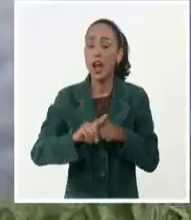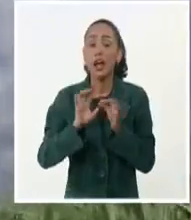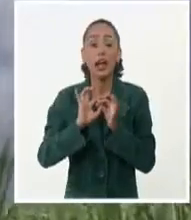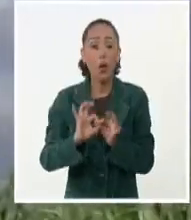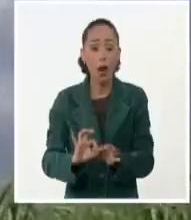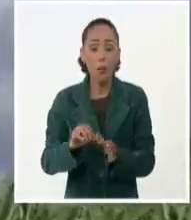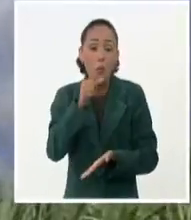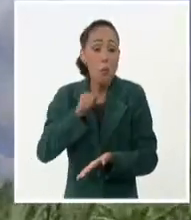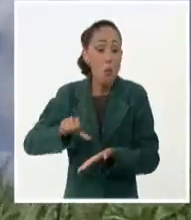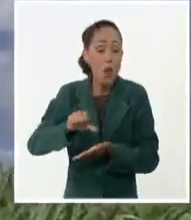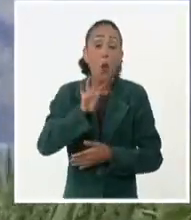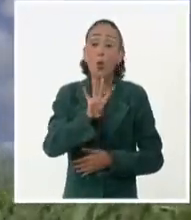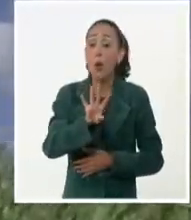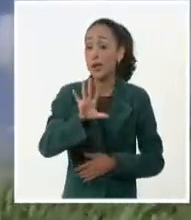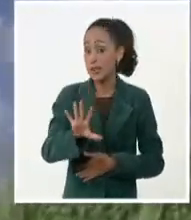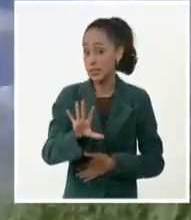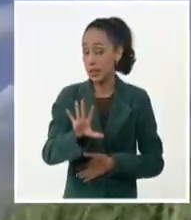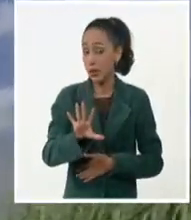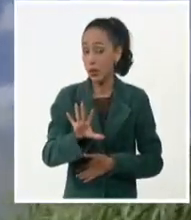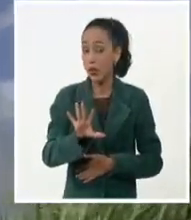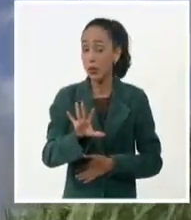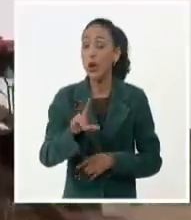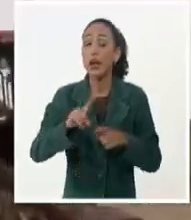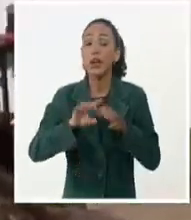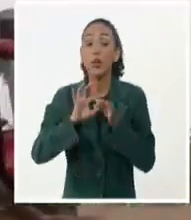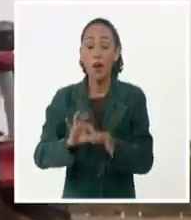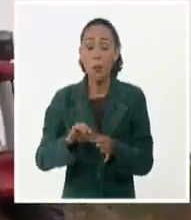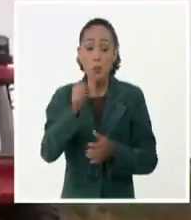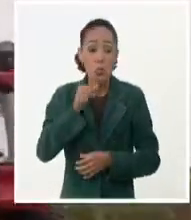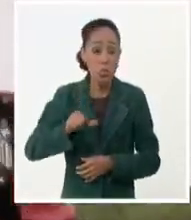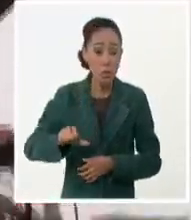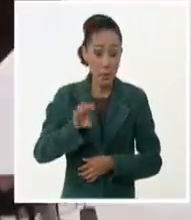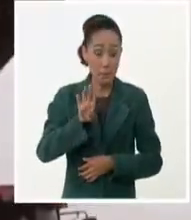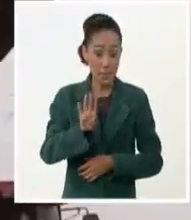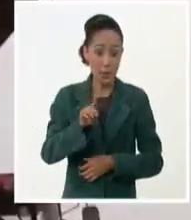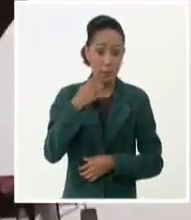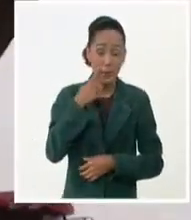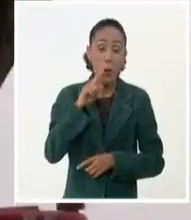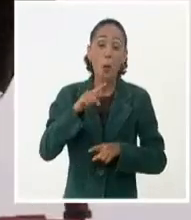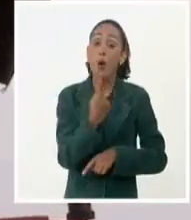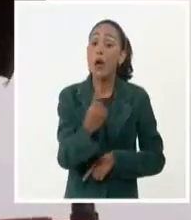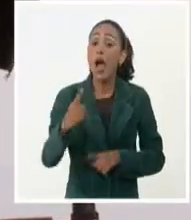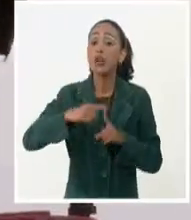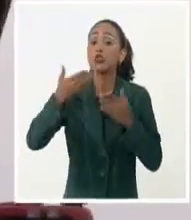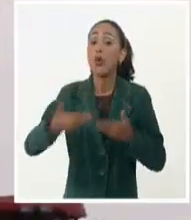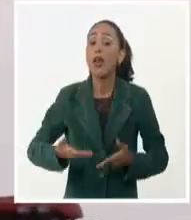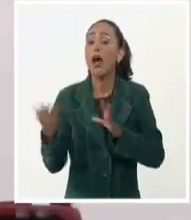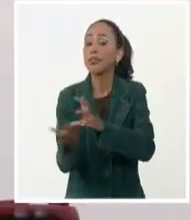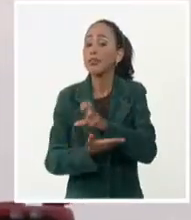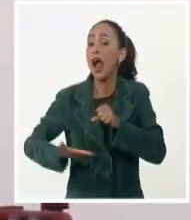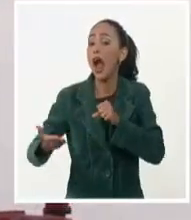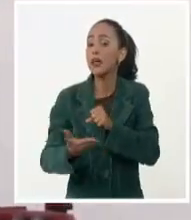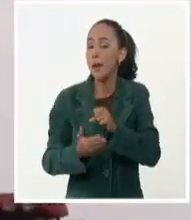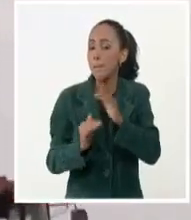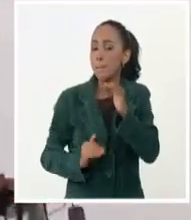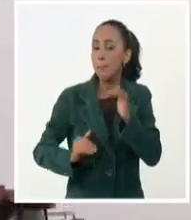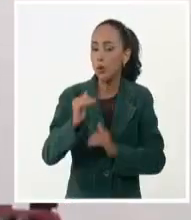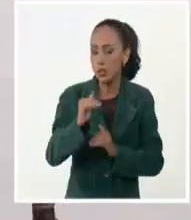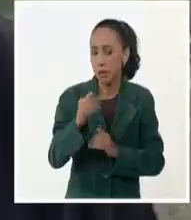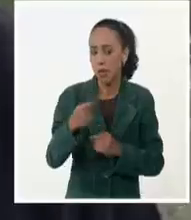45 kilogramos de miel B por cada tonelada de caña entregada por encima de su compromiso para la zafra. Es una